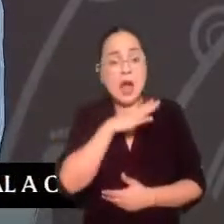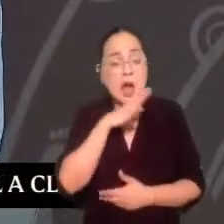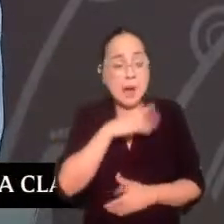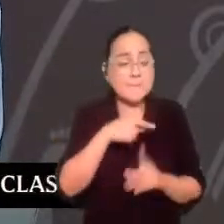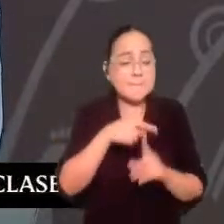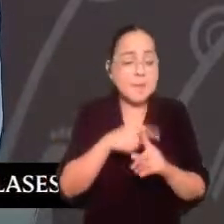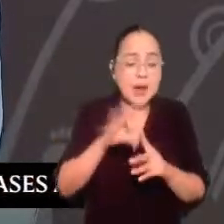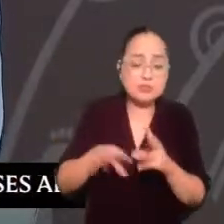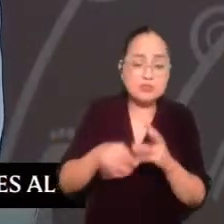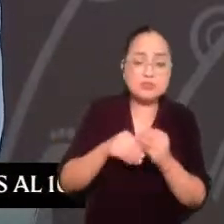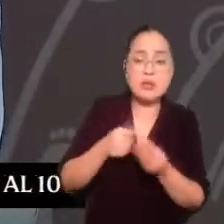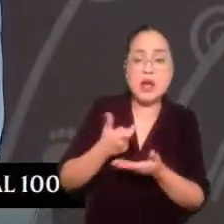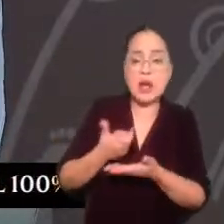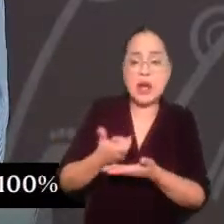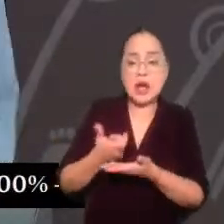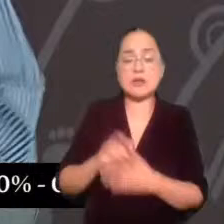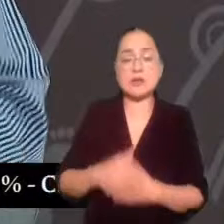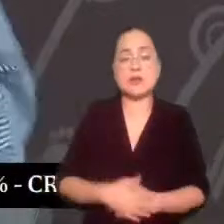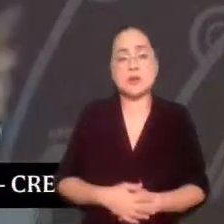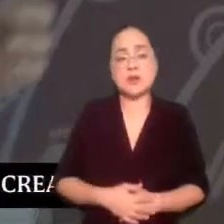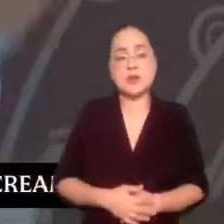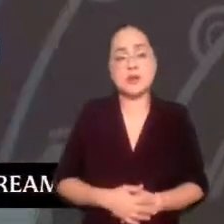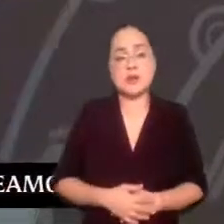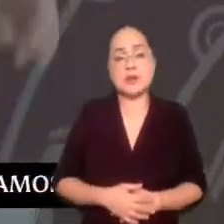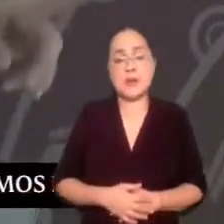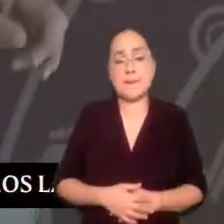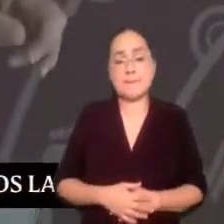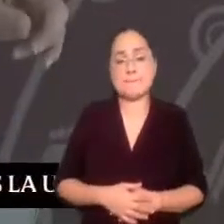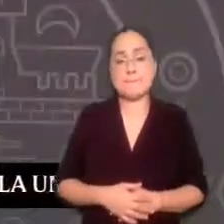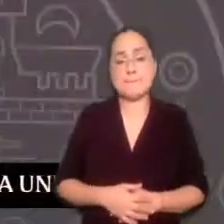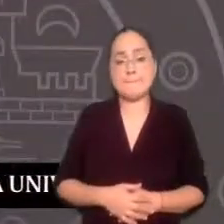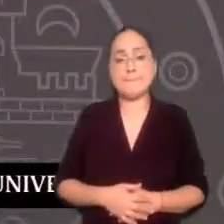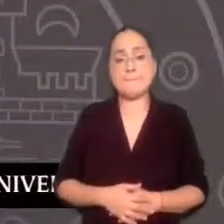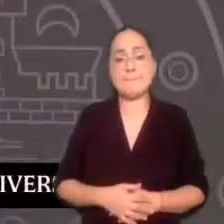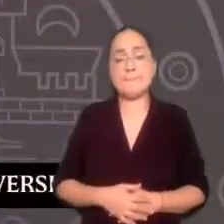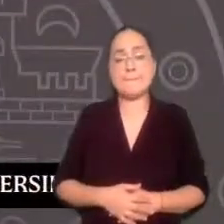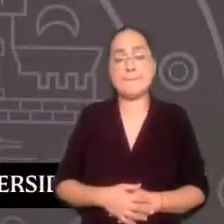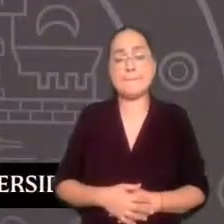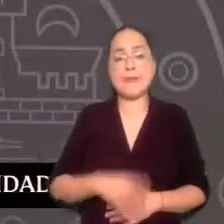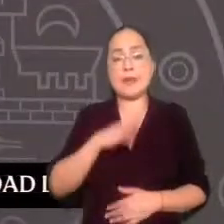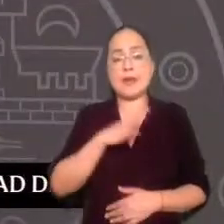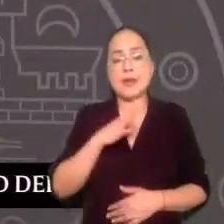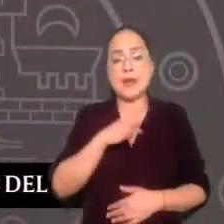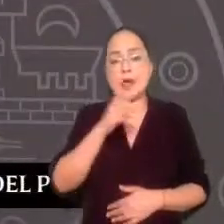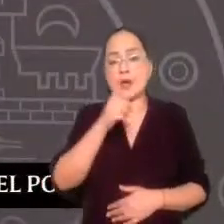Son, no son cualquier número, creo que son 400 los del